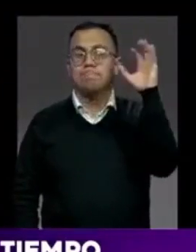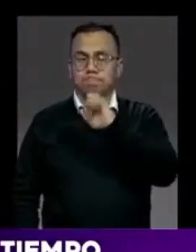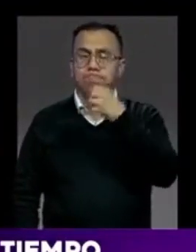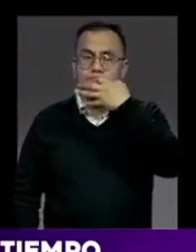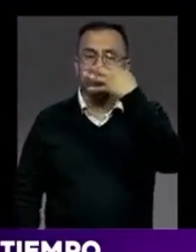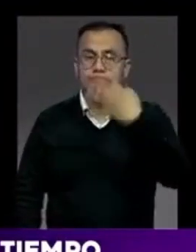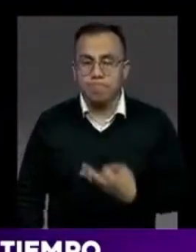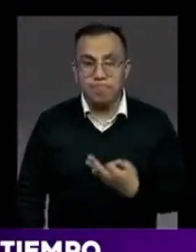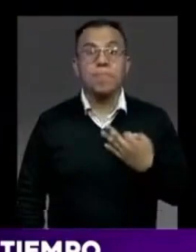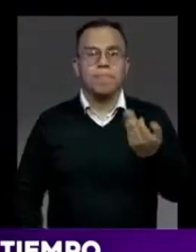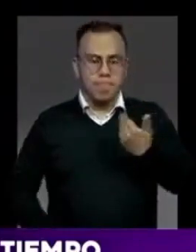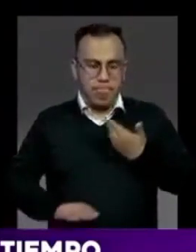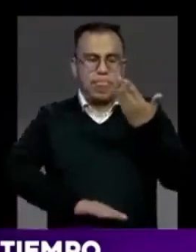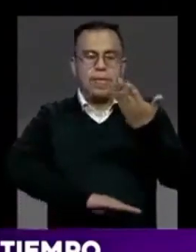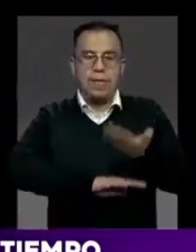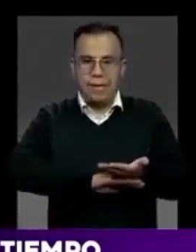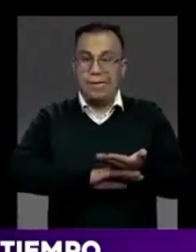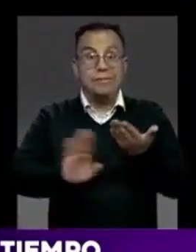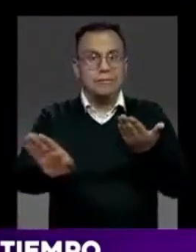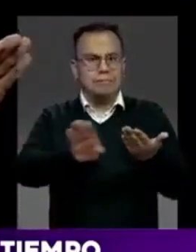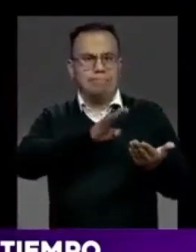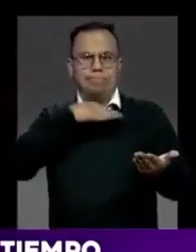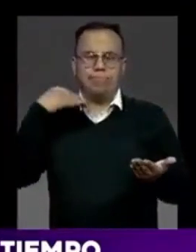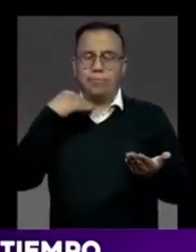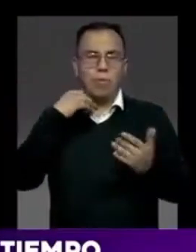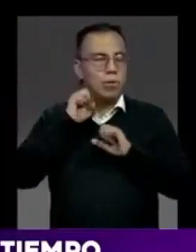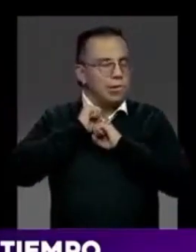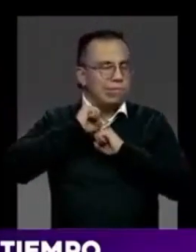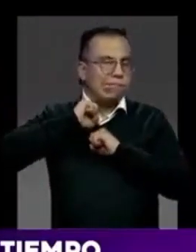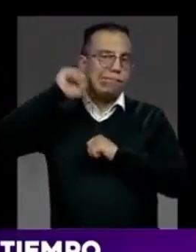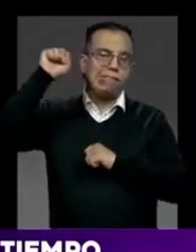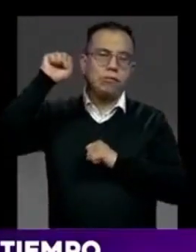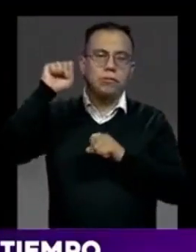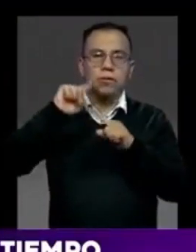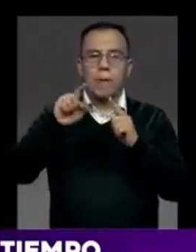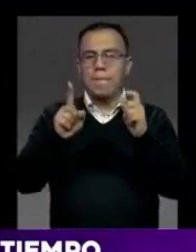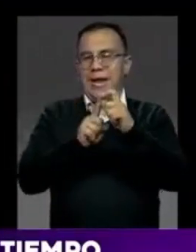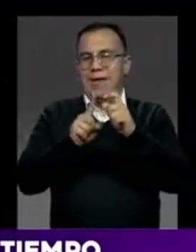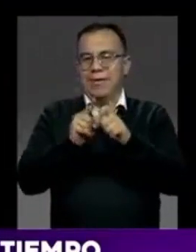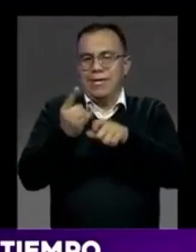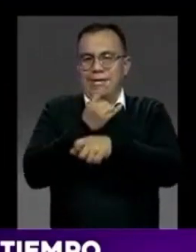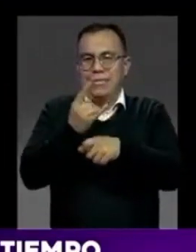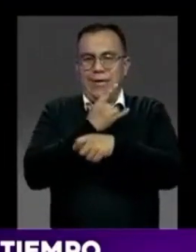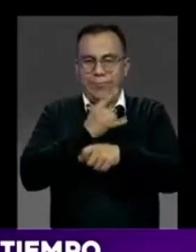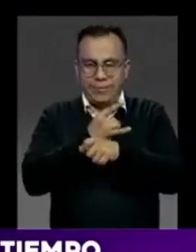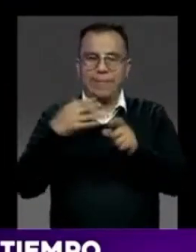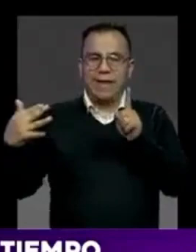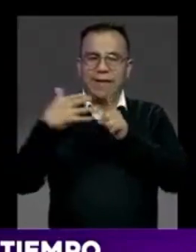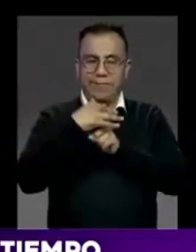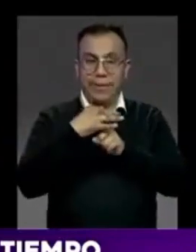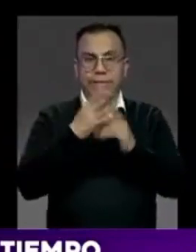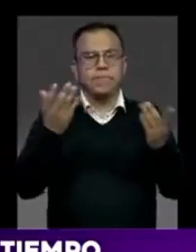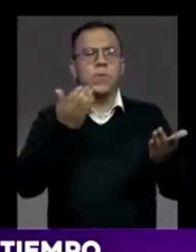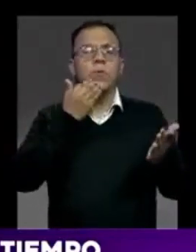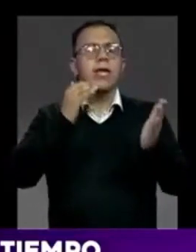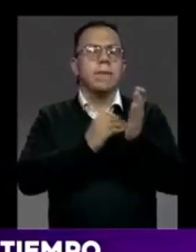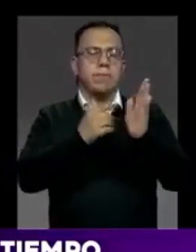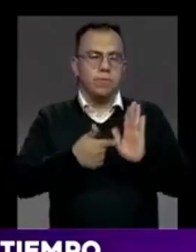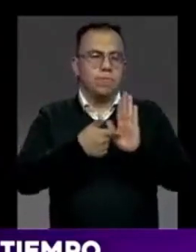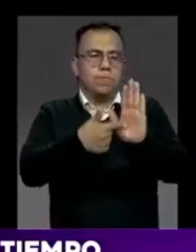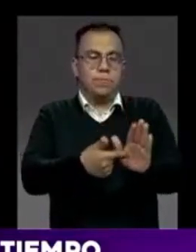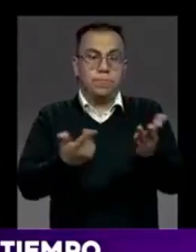esa propuesta es cuartel hice después cuartilla completamente el centralismo en colombia sí señor llevaron ejemplo